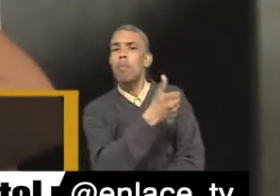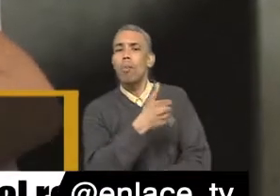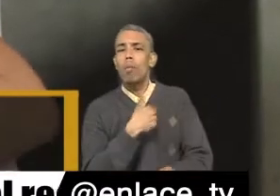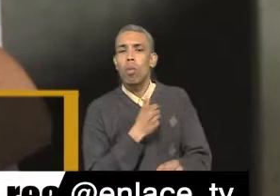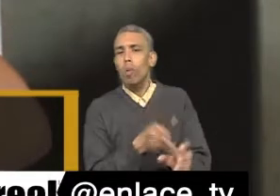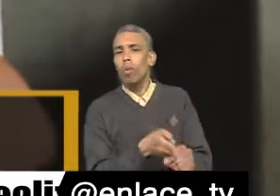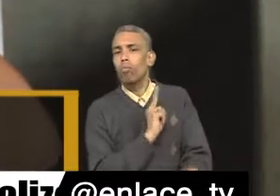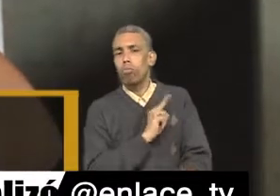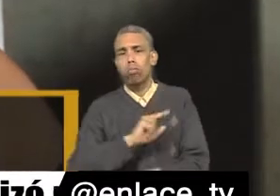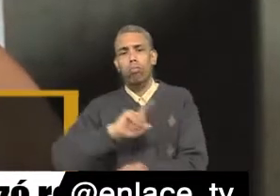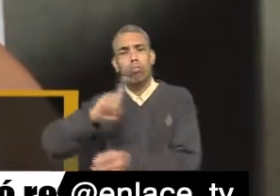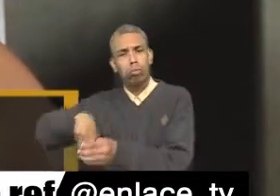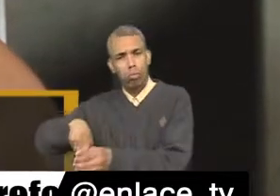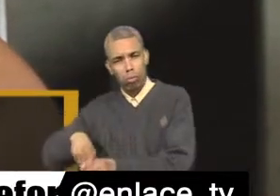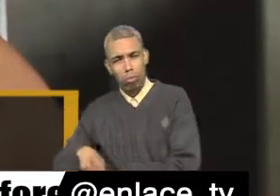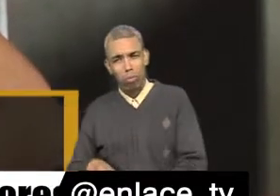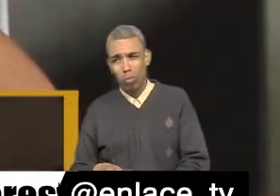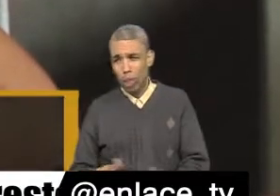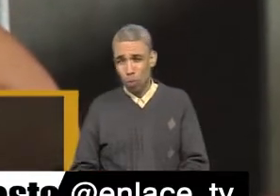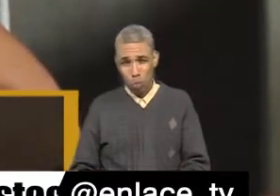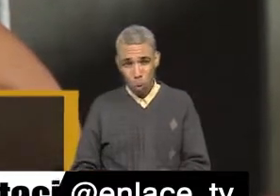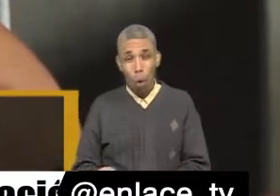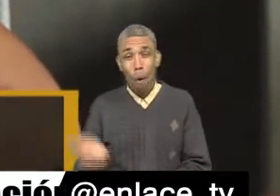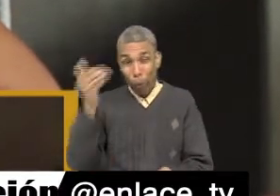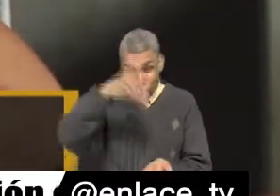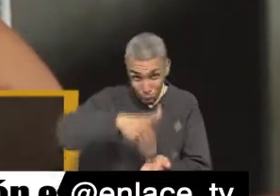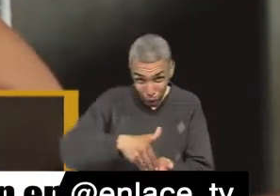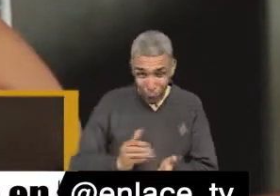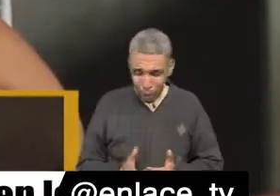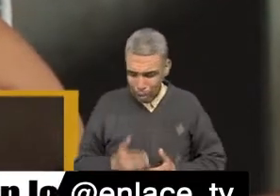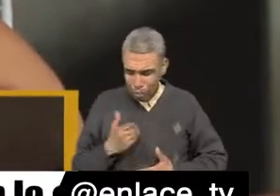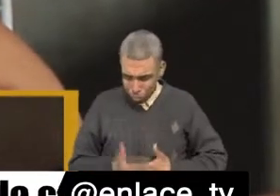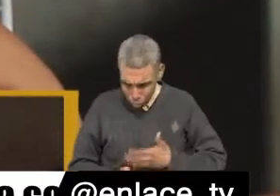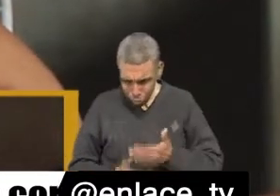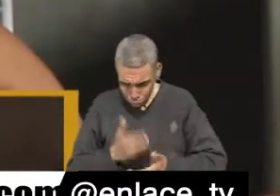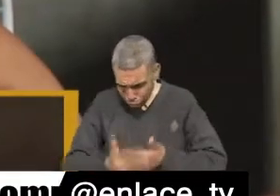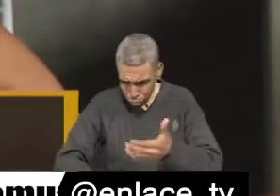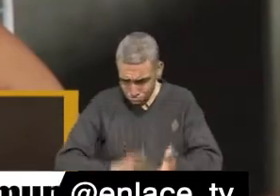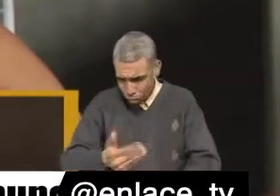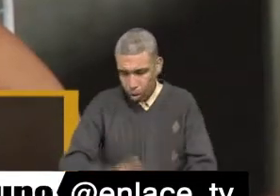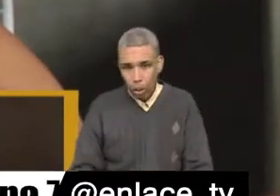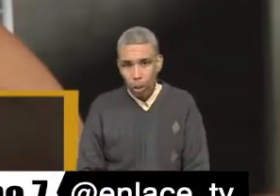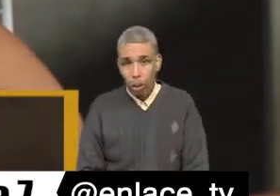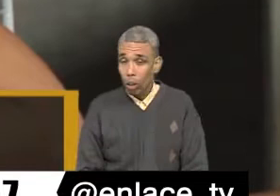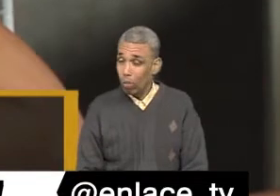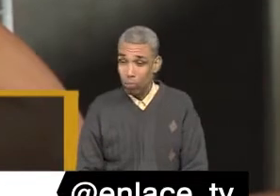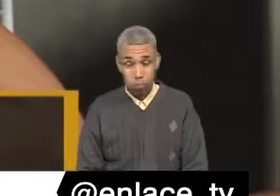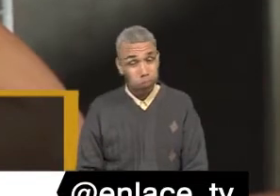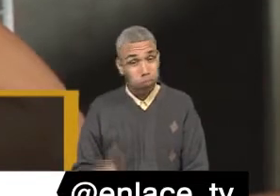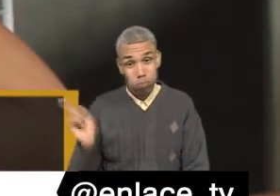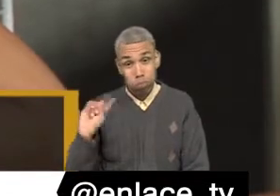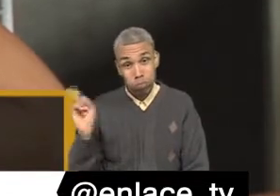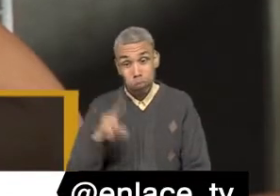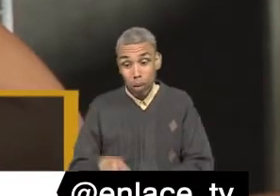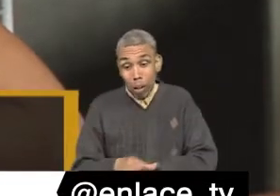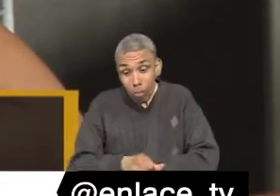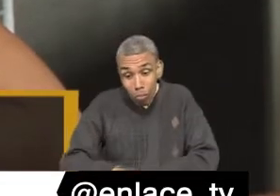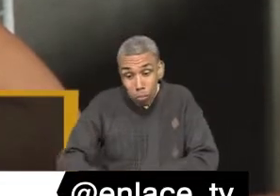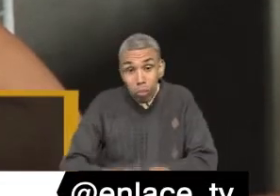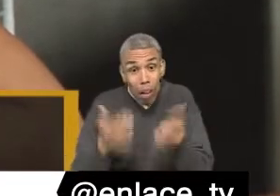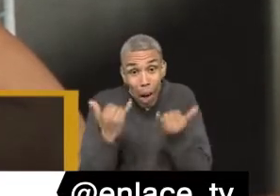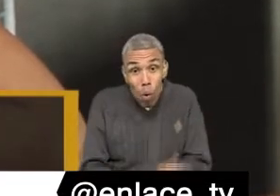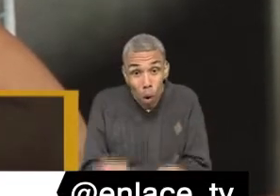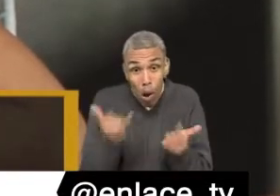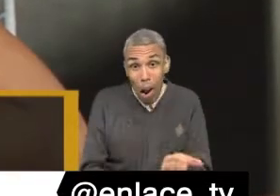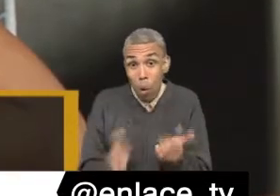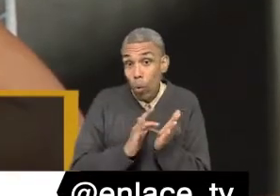Yo no puedo empezar de nuevo, porque imagínese, desde que yo estoy con esto, estoy bastante adelantada, estoy en plan de cirugía. Pero ¿cómo me voy a empezar de nuevo otra vez, otra